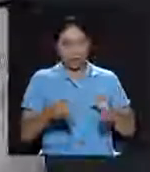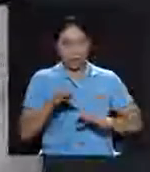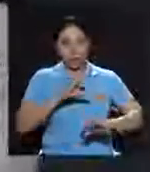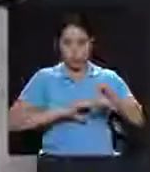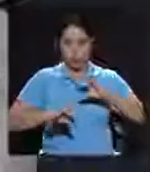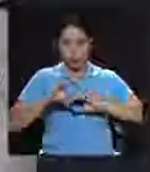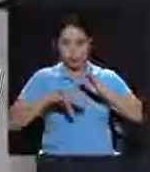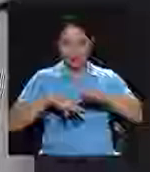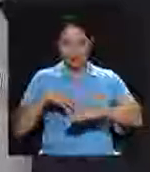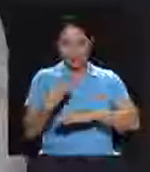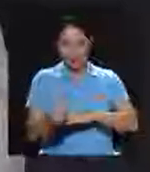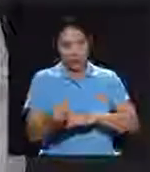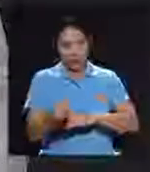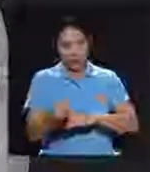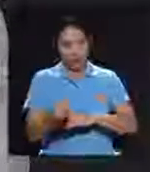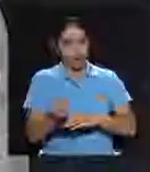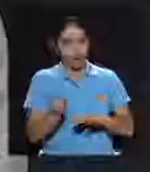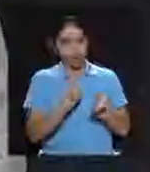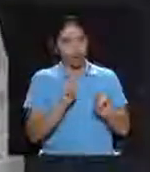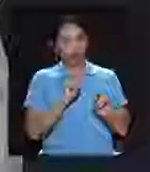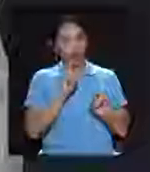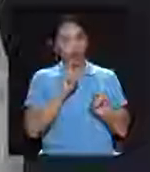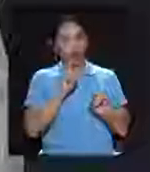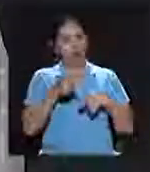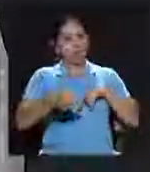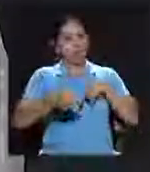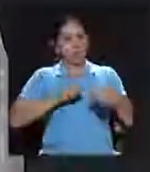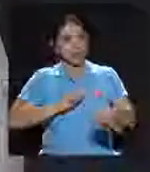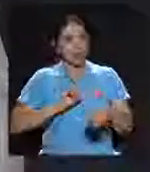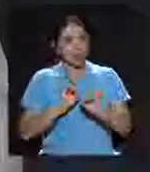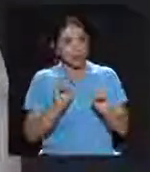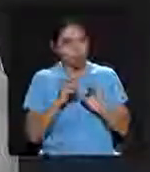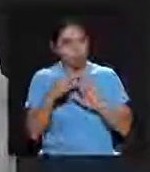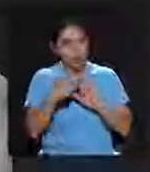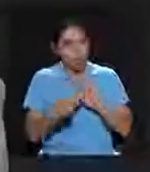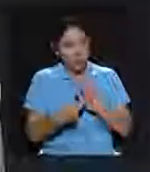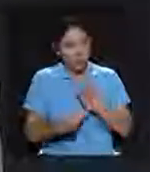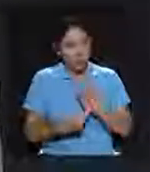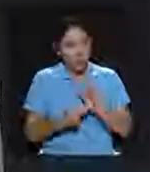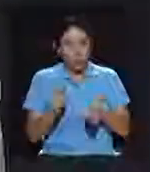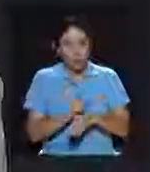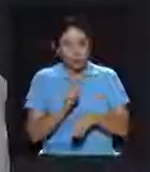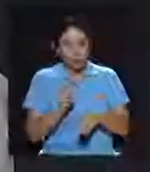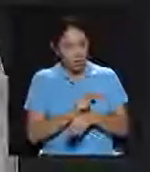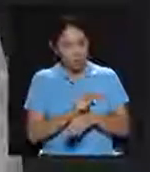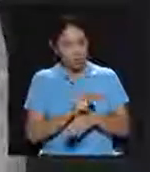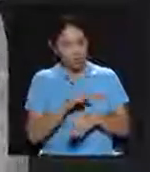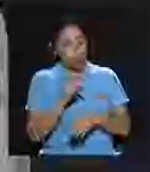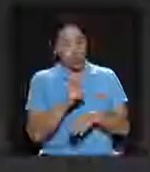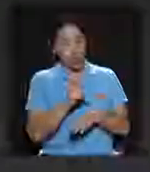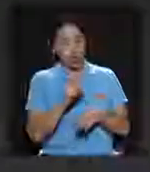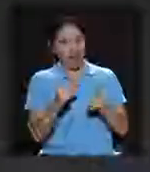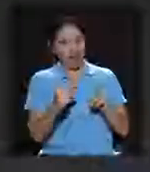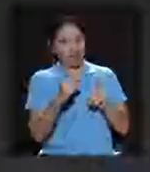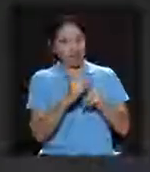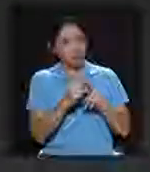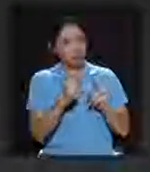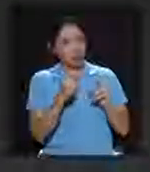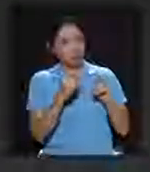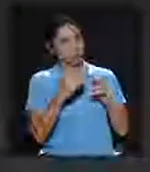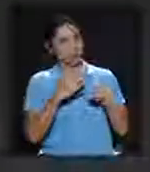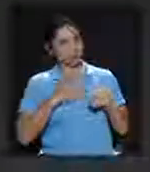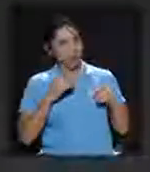serio no no influimos ningún reglamento para usando ese adjetivo y además estoy estoy